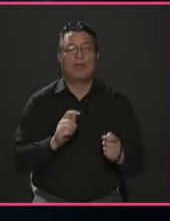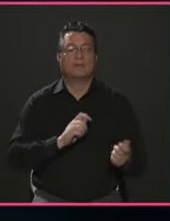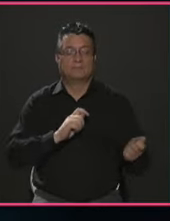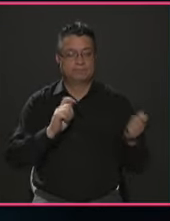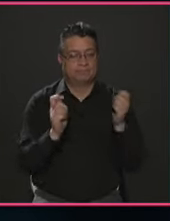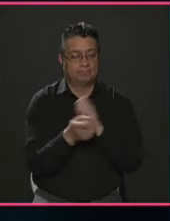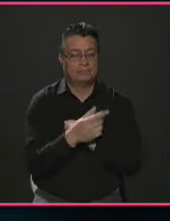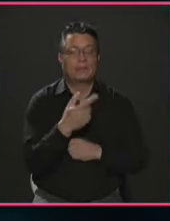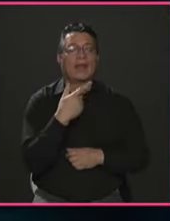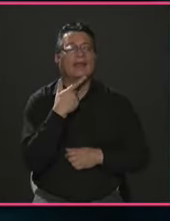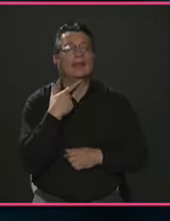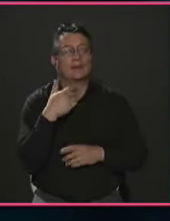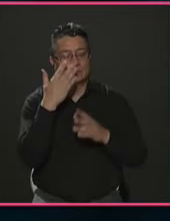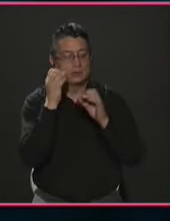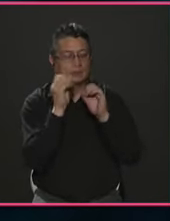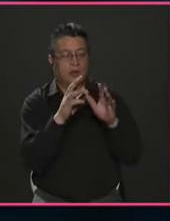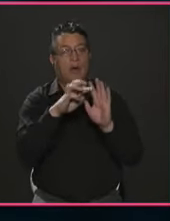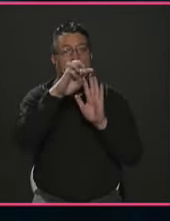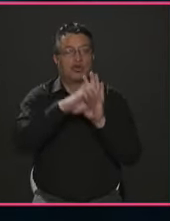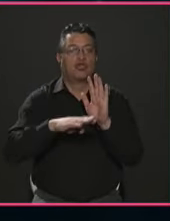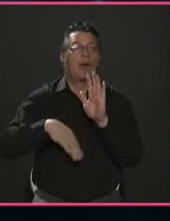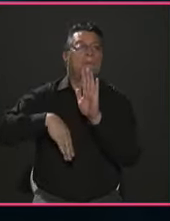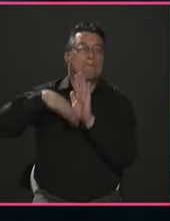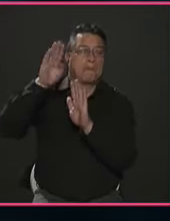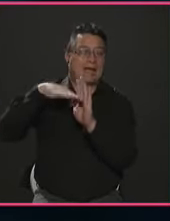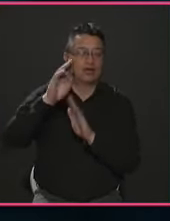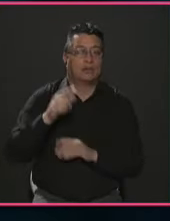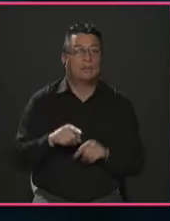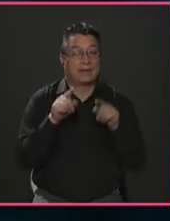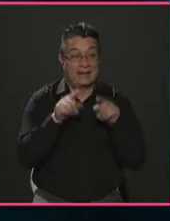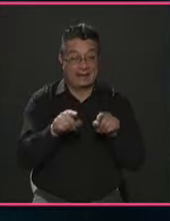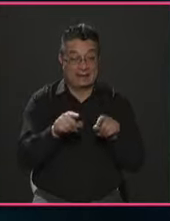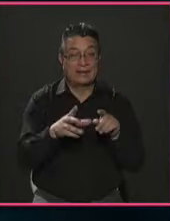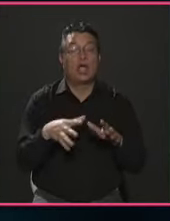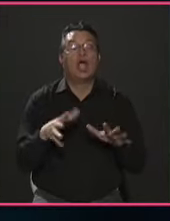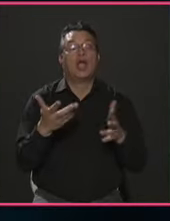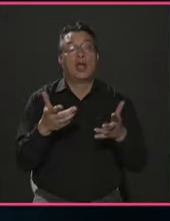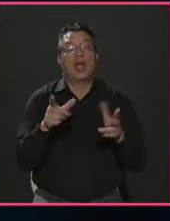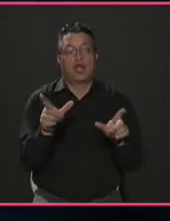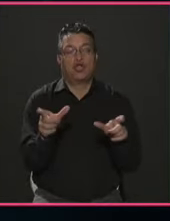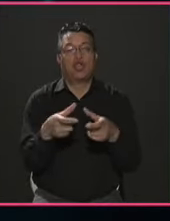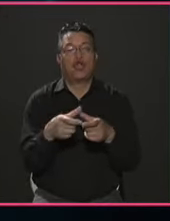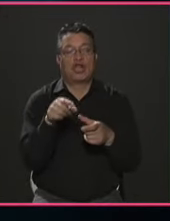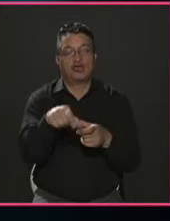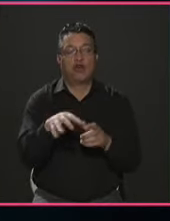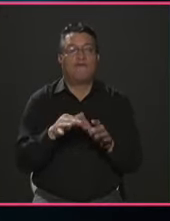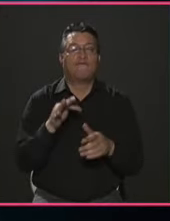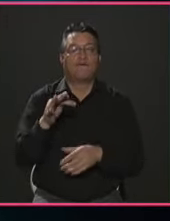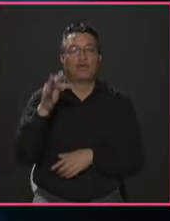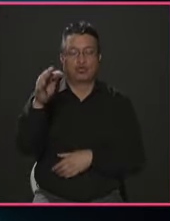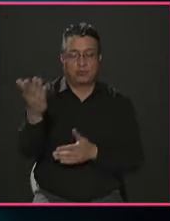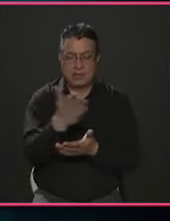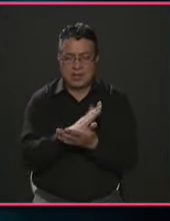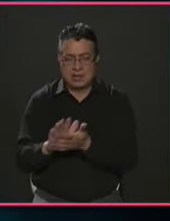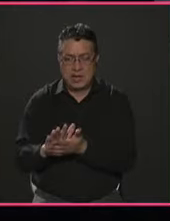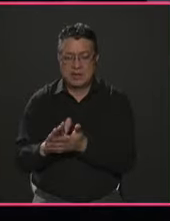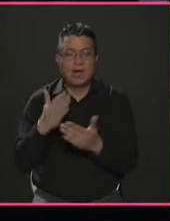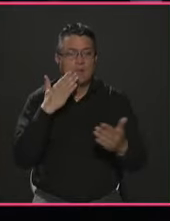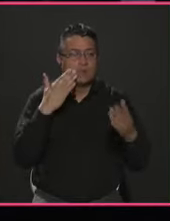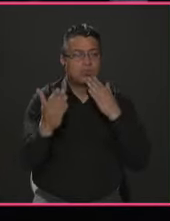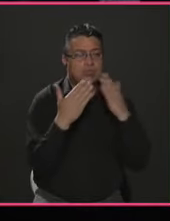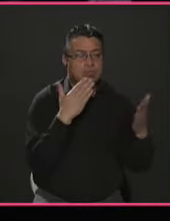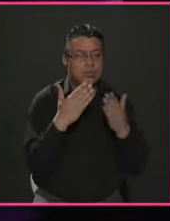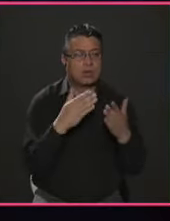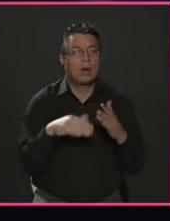legítimos intereses en función de un proyecto mayor Ese es el Congreso futuro un espacio gratuito un espacio de solidaridad un espacio